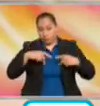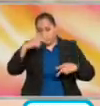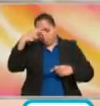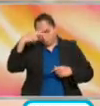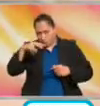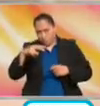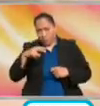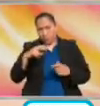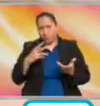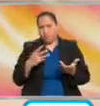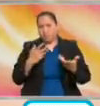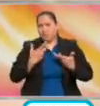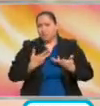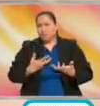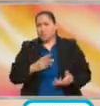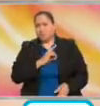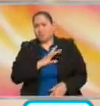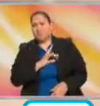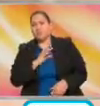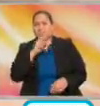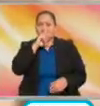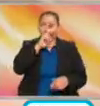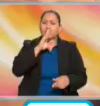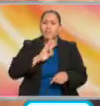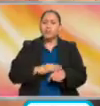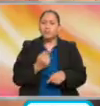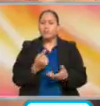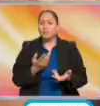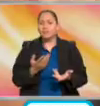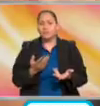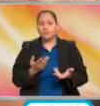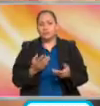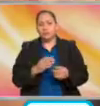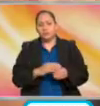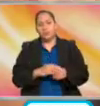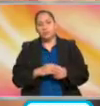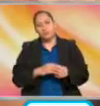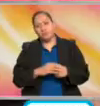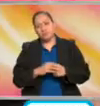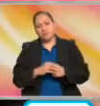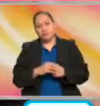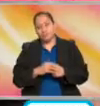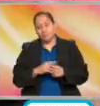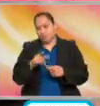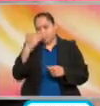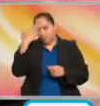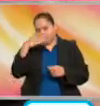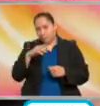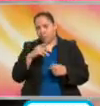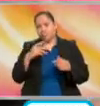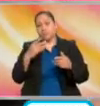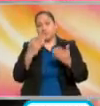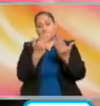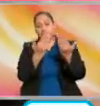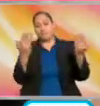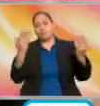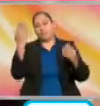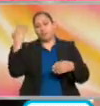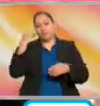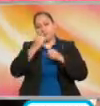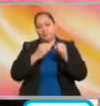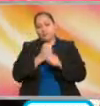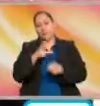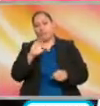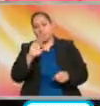nos tiene asustados, nos tiene Preocupados, ¿no? preocupados precisamente. Pues no hay que olvidar que ya existe un muro desde los 90 que